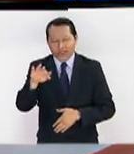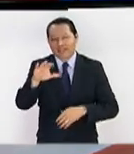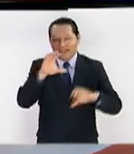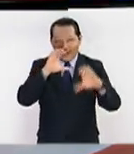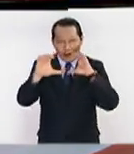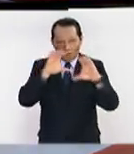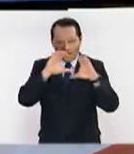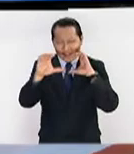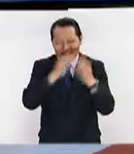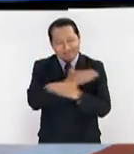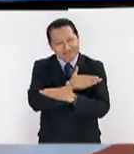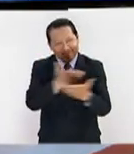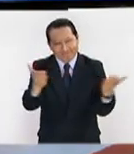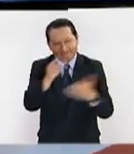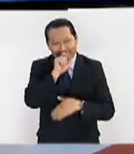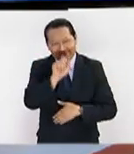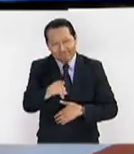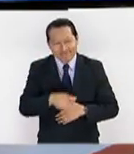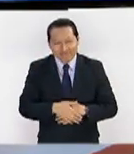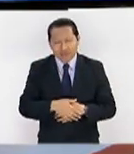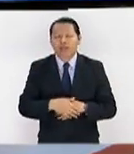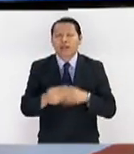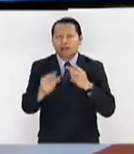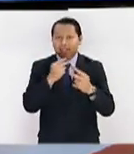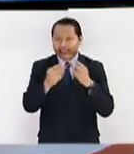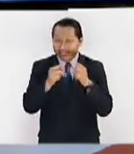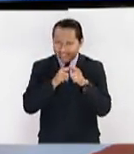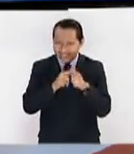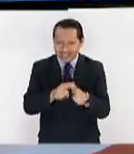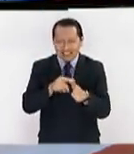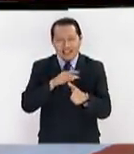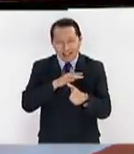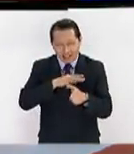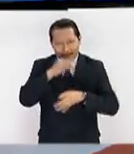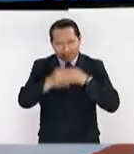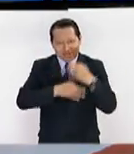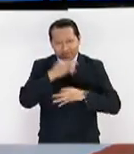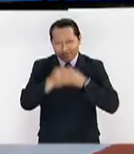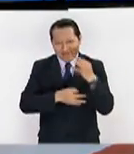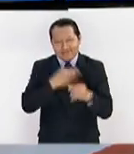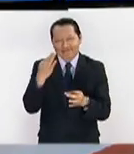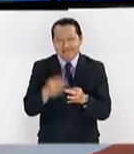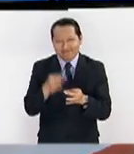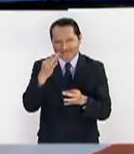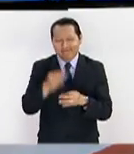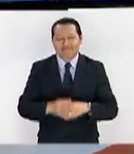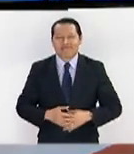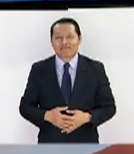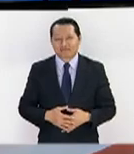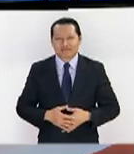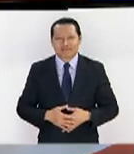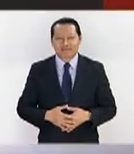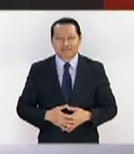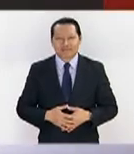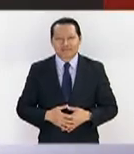mexicana y nos permite comunicarnos también con ustedes. Acompáñenos, este es su informativo, le tenemos la noticia al día.